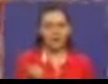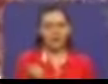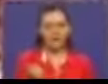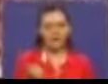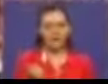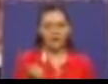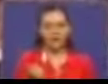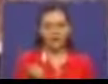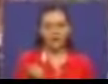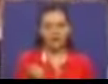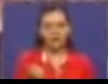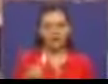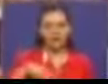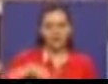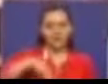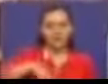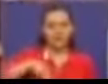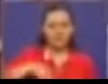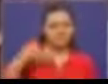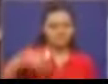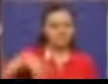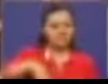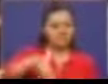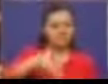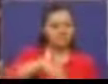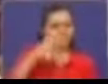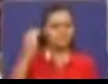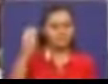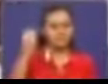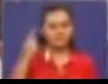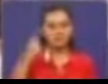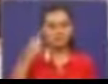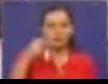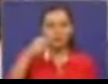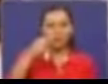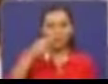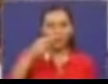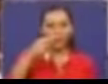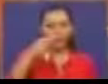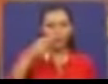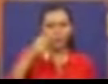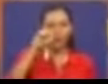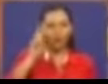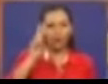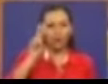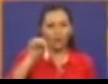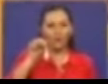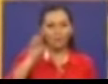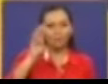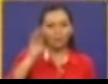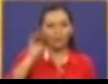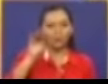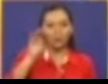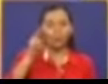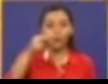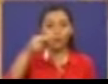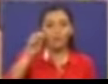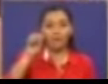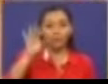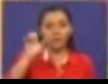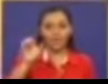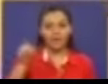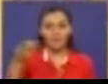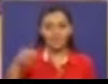Guamboya, sí. Gracias, compañero. ¿Guamboya o Guamote? Guamboya está presente. Guamote también. Saludo a